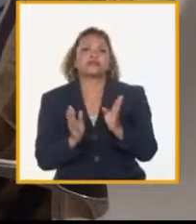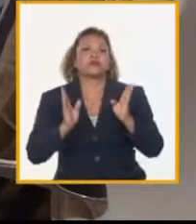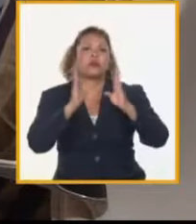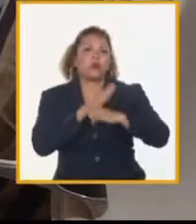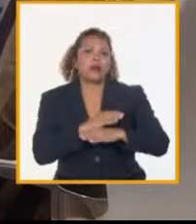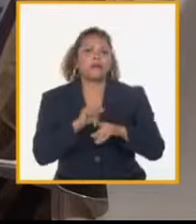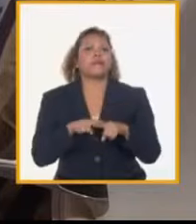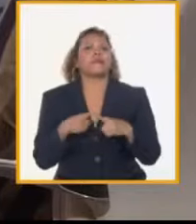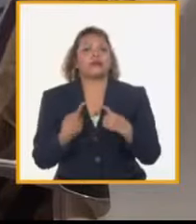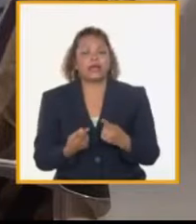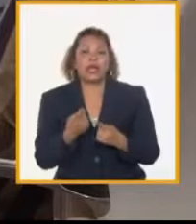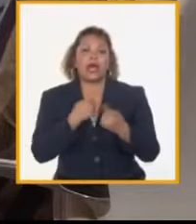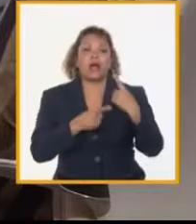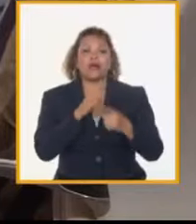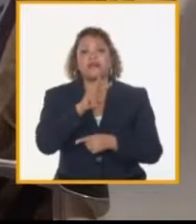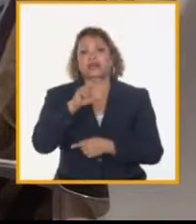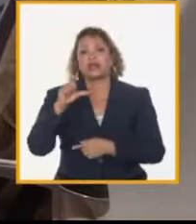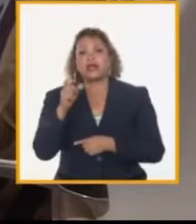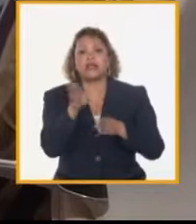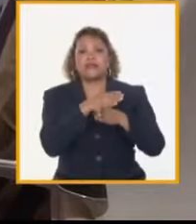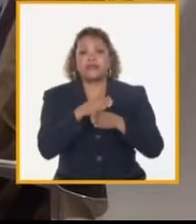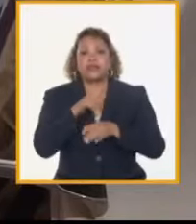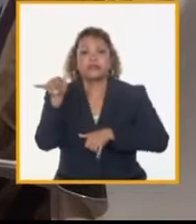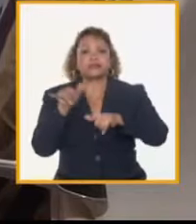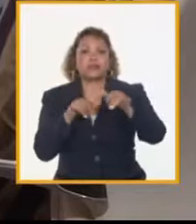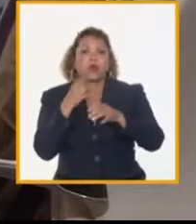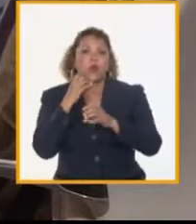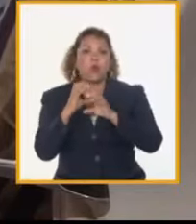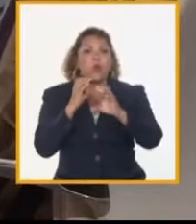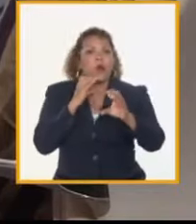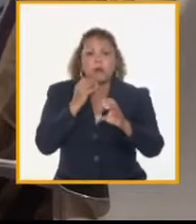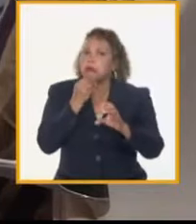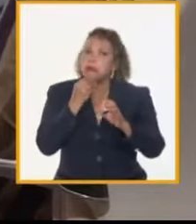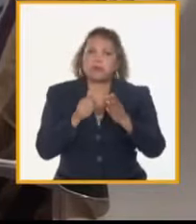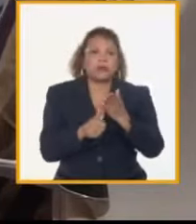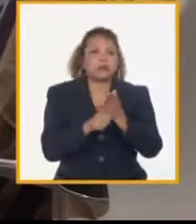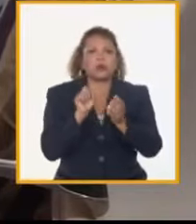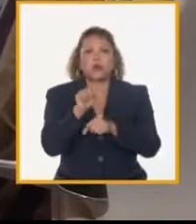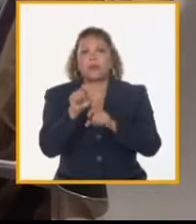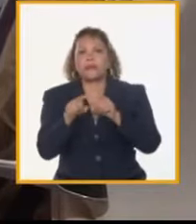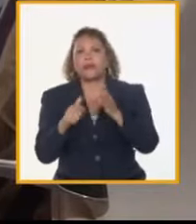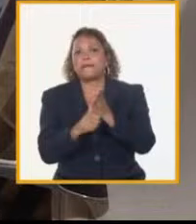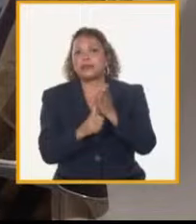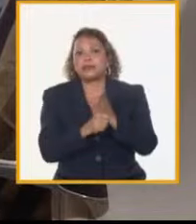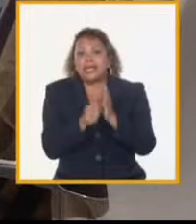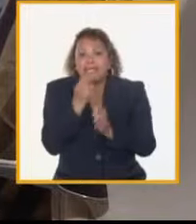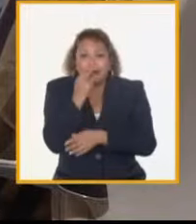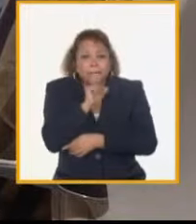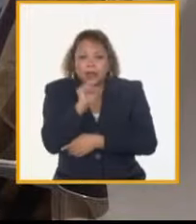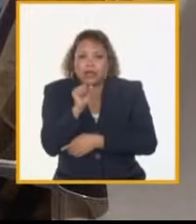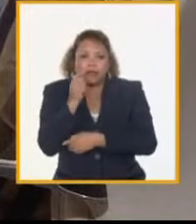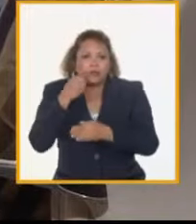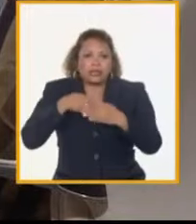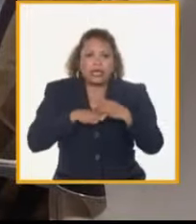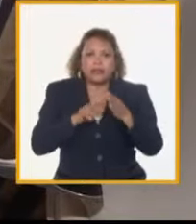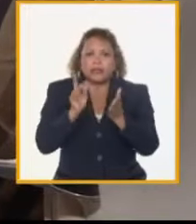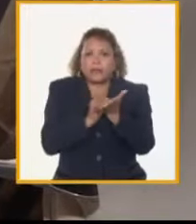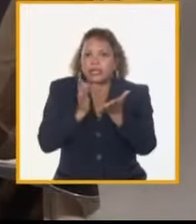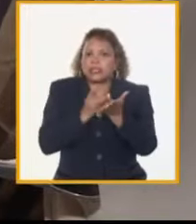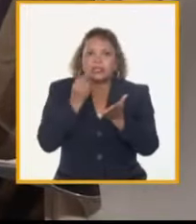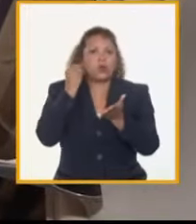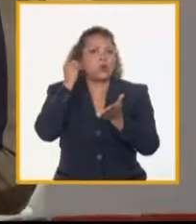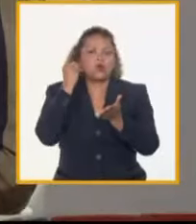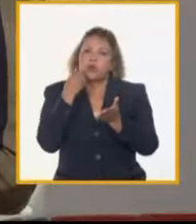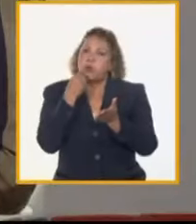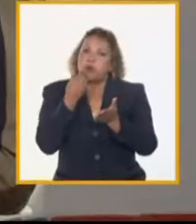aunque salen de Villa Clara varios viajes, no puede acceder a pasajes ya temprano en la mañana? Sí, Randy,